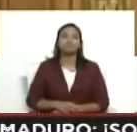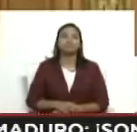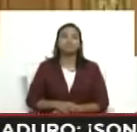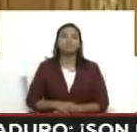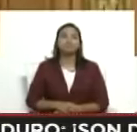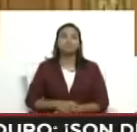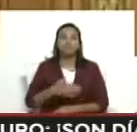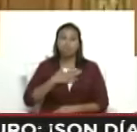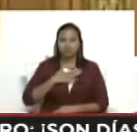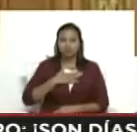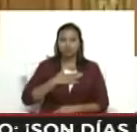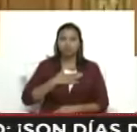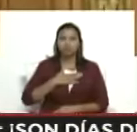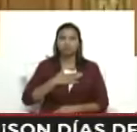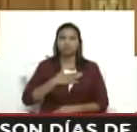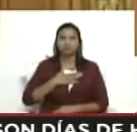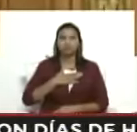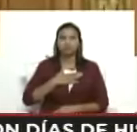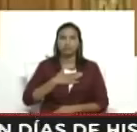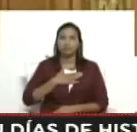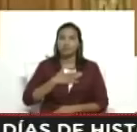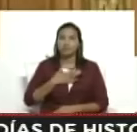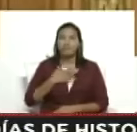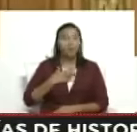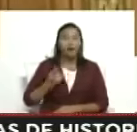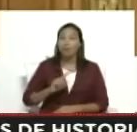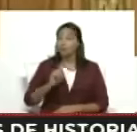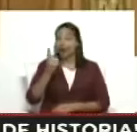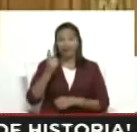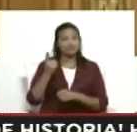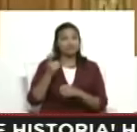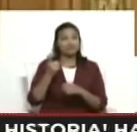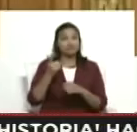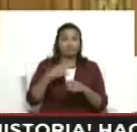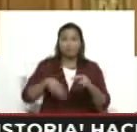Y yo llego y le digo, vamos a buscar el primer carro que está en la cola y